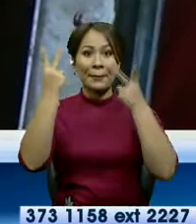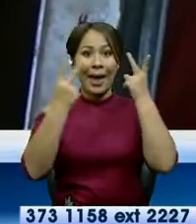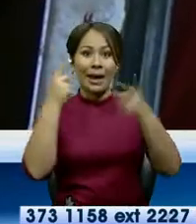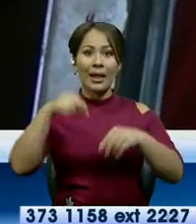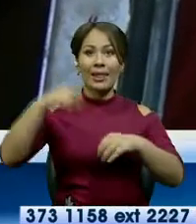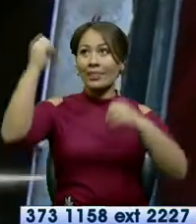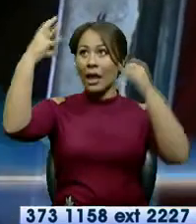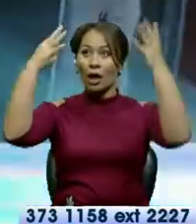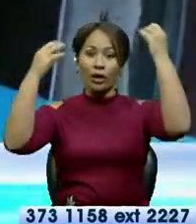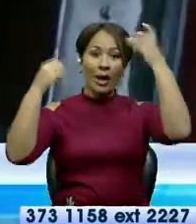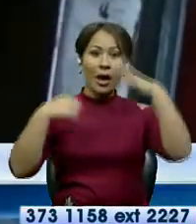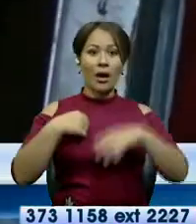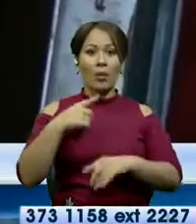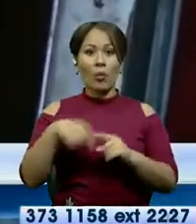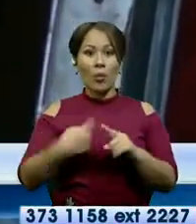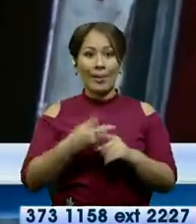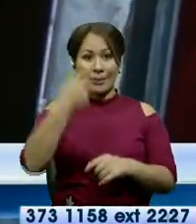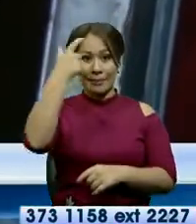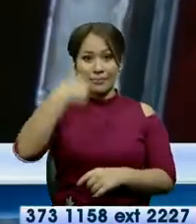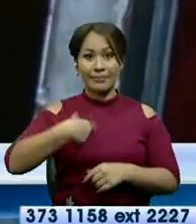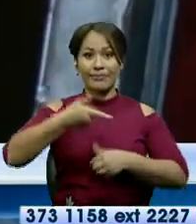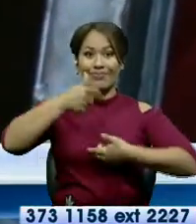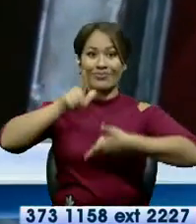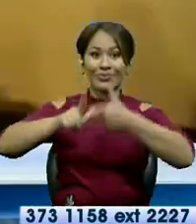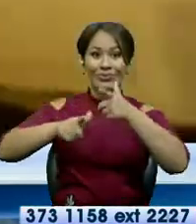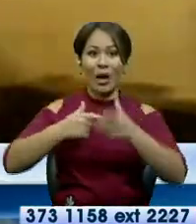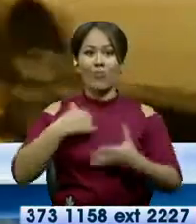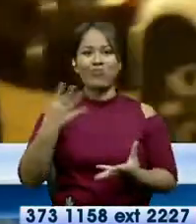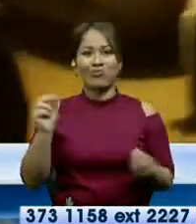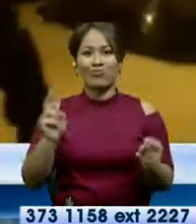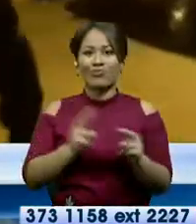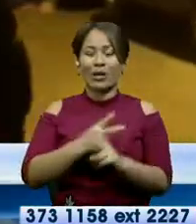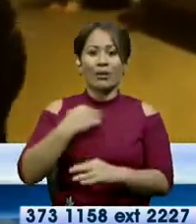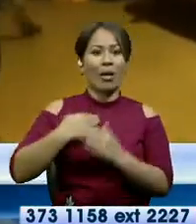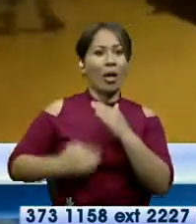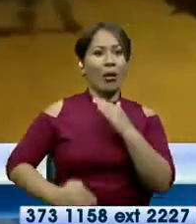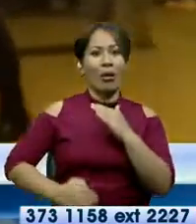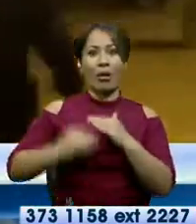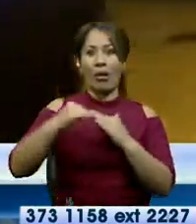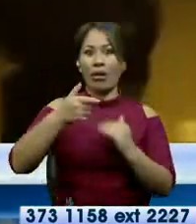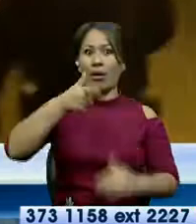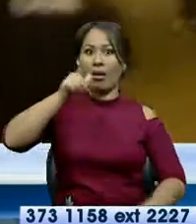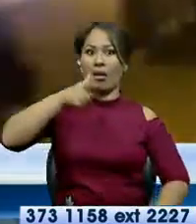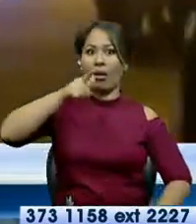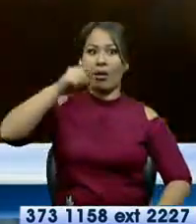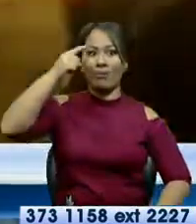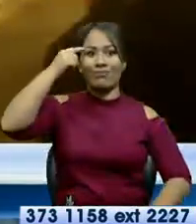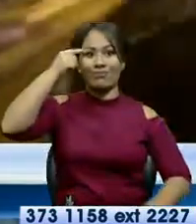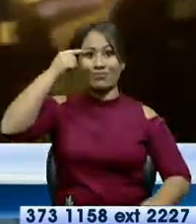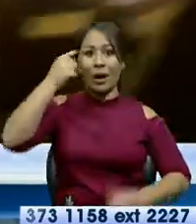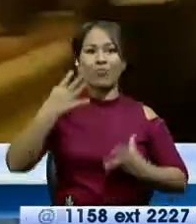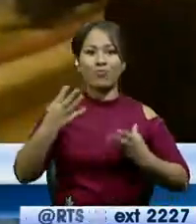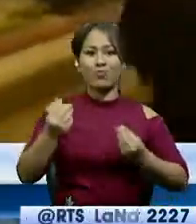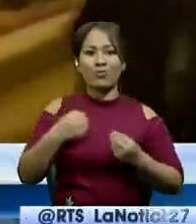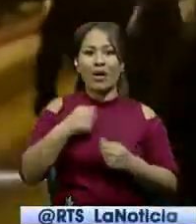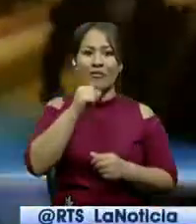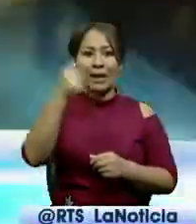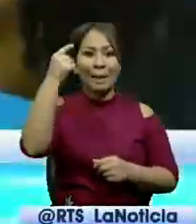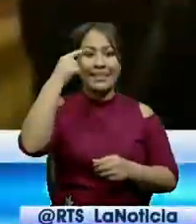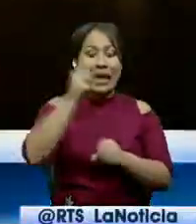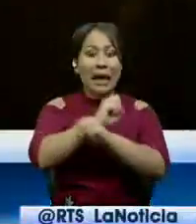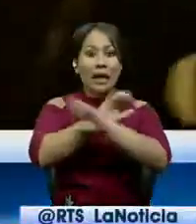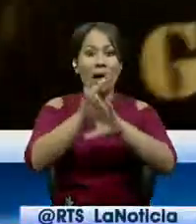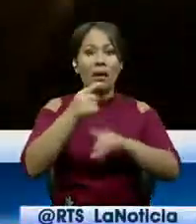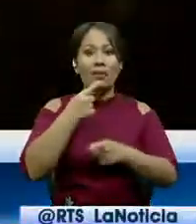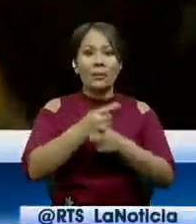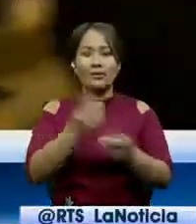¿Sabe que cuando salen de un bar salen con alcohol en la cabeza? El detenido fue trasladado hasta el centro de rehabilitación social con un fuerte